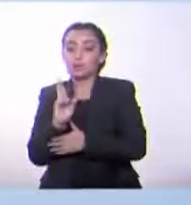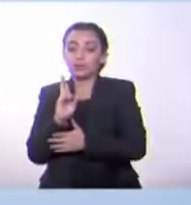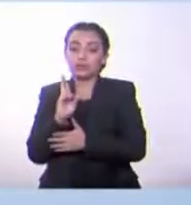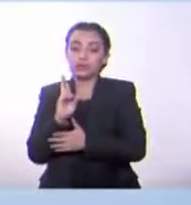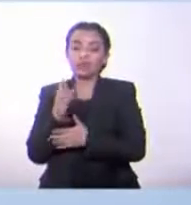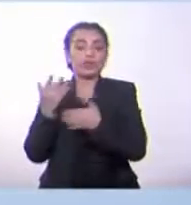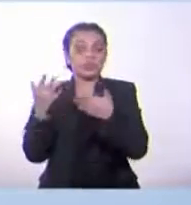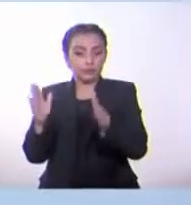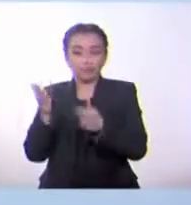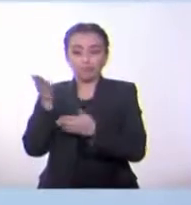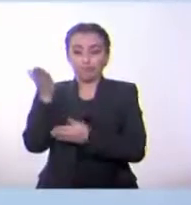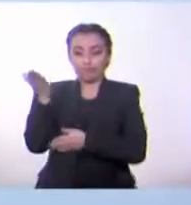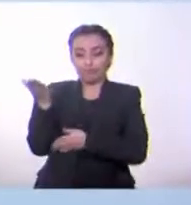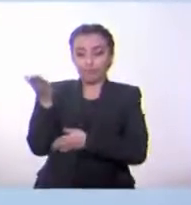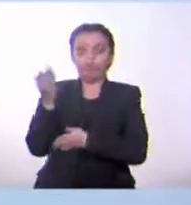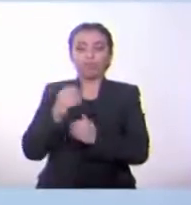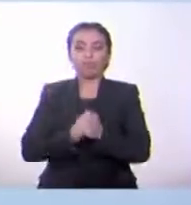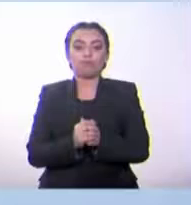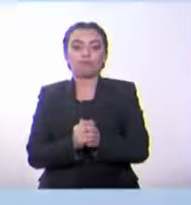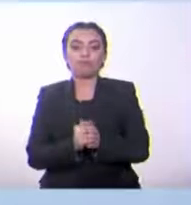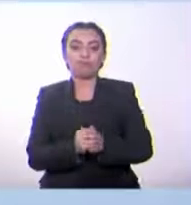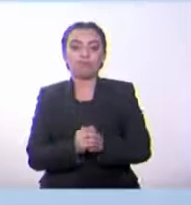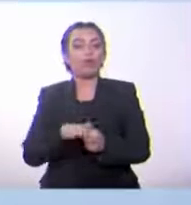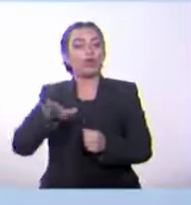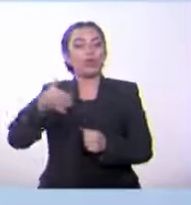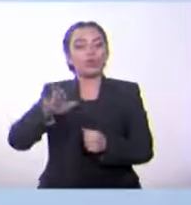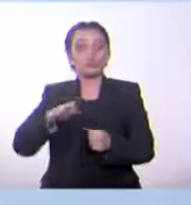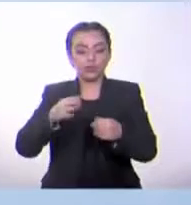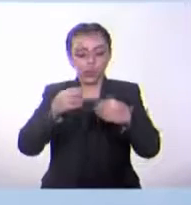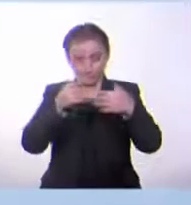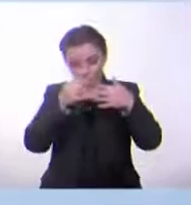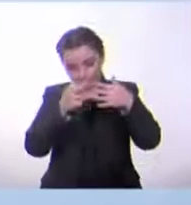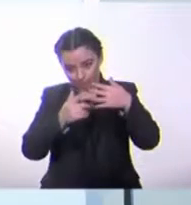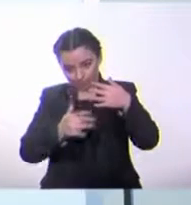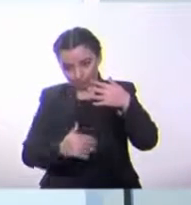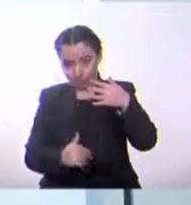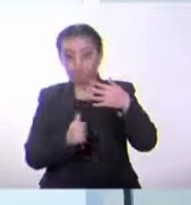que ahora podemos utilizar para calcular el número de equivalentes.